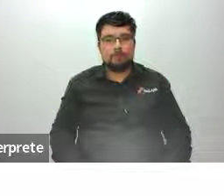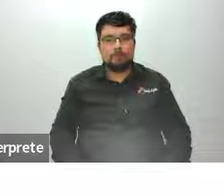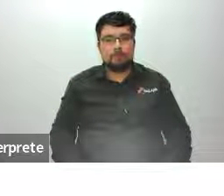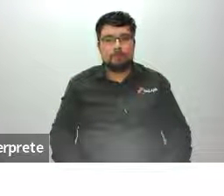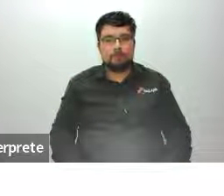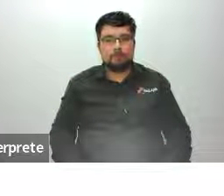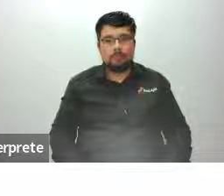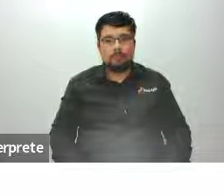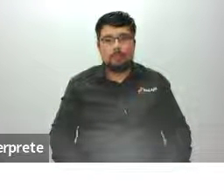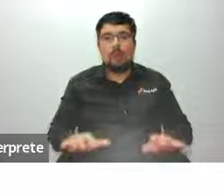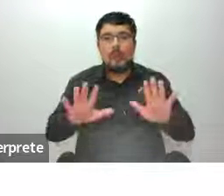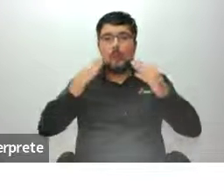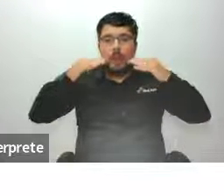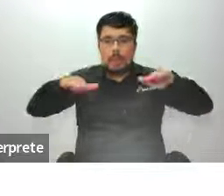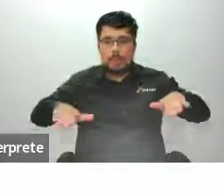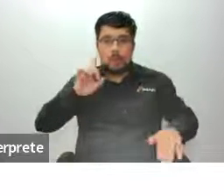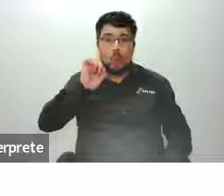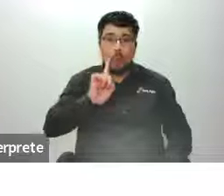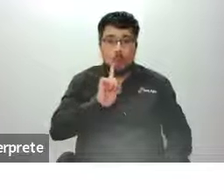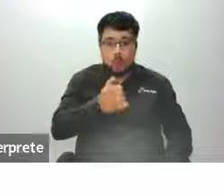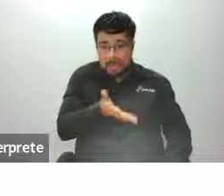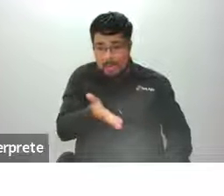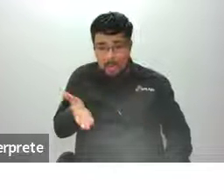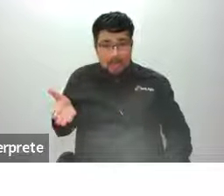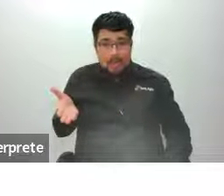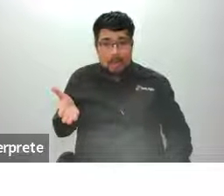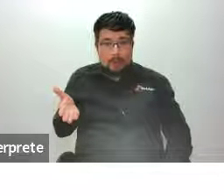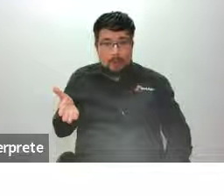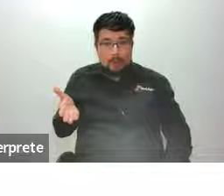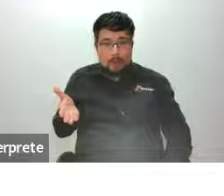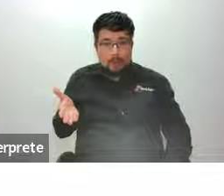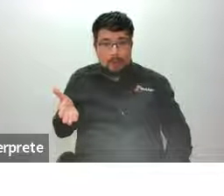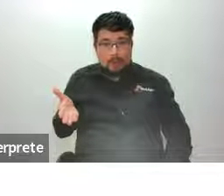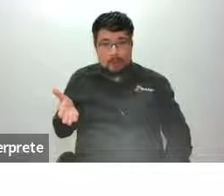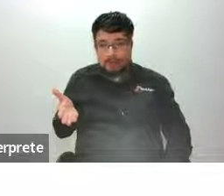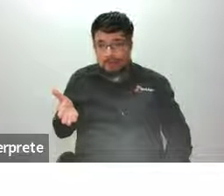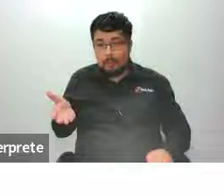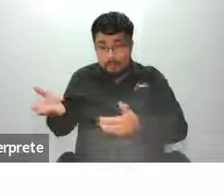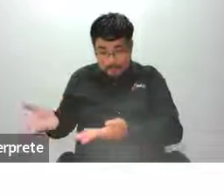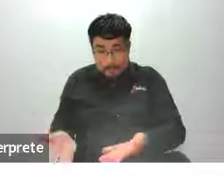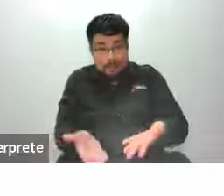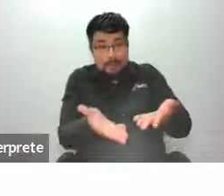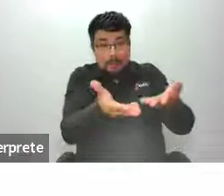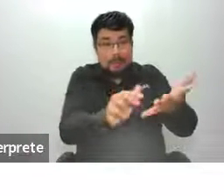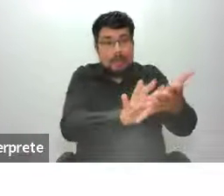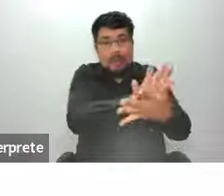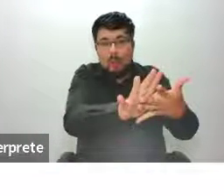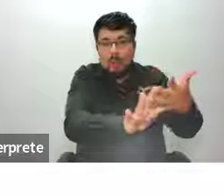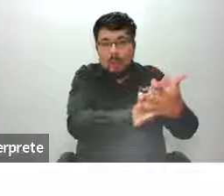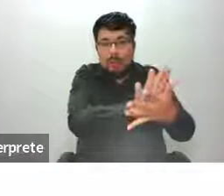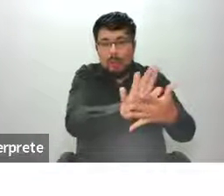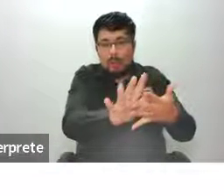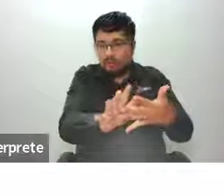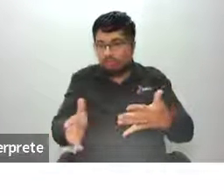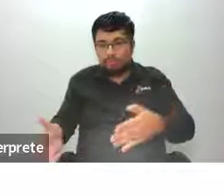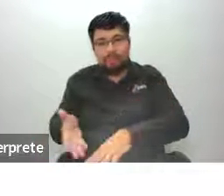Ahora, niños sordos que han sido expuestos tardíamente a la lengua de señas, lo pueden dominar con fluidez en